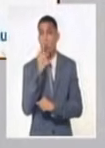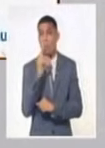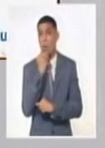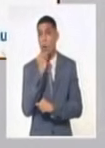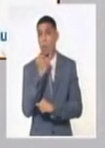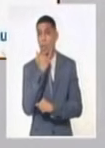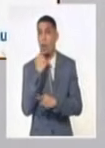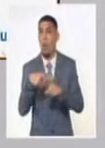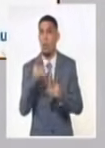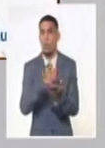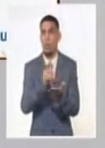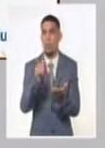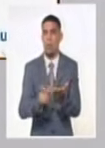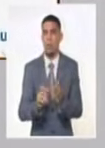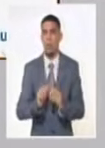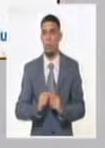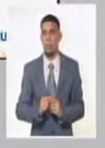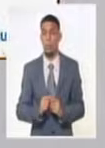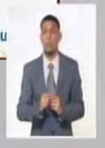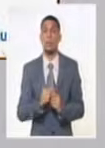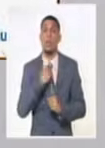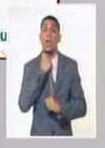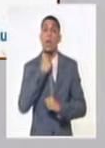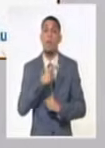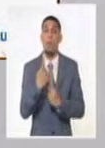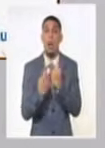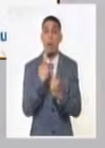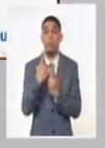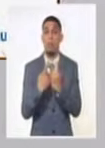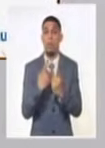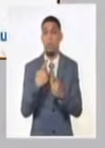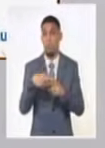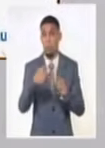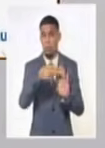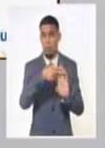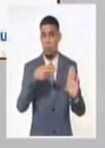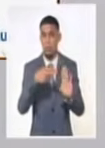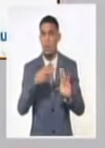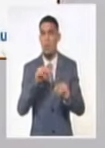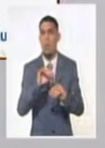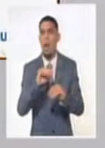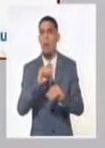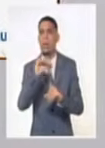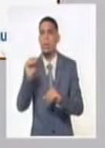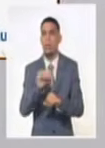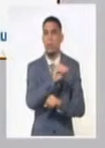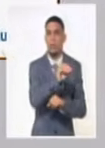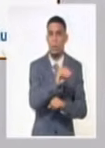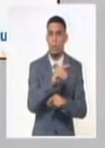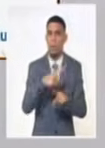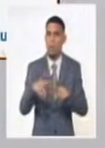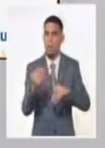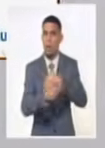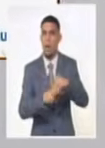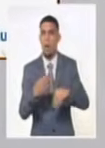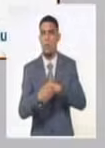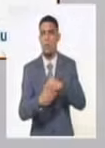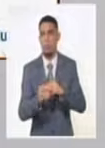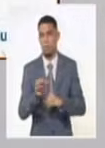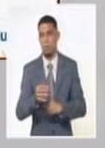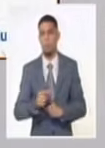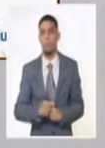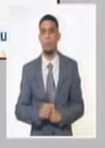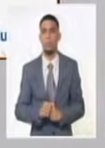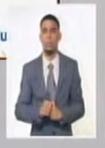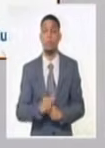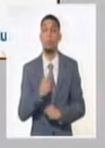estudiantes. Por lo tanto, habrá asignaturas que pasaremos para semestres posteriores de esa carrera. No quiere decir ahora que si